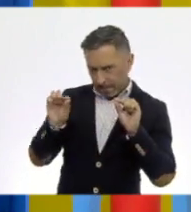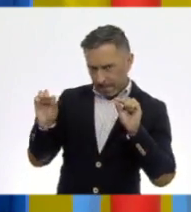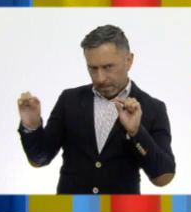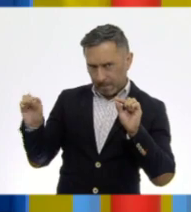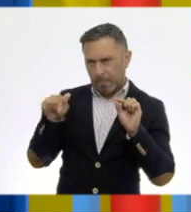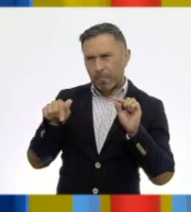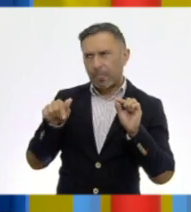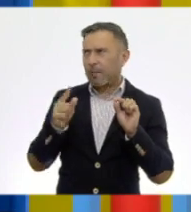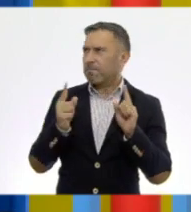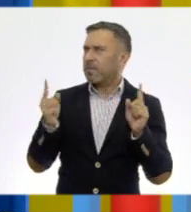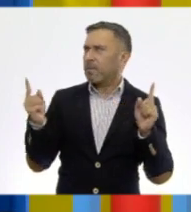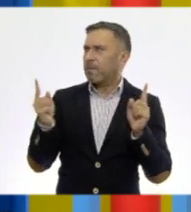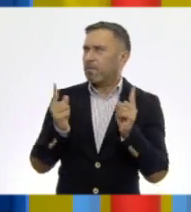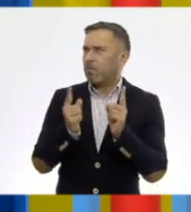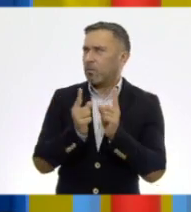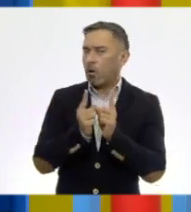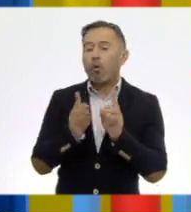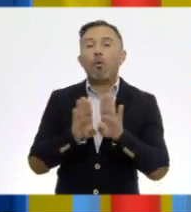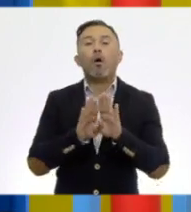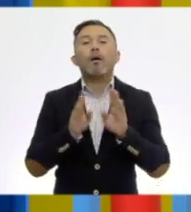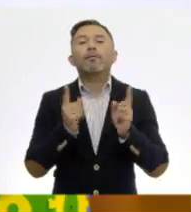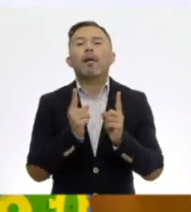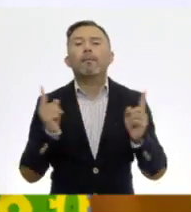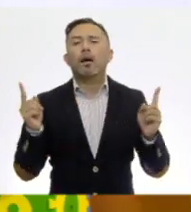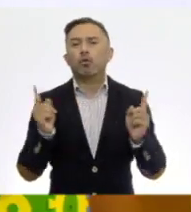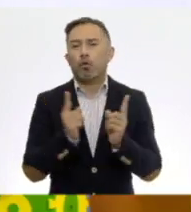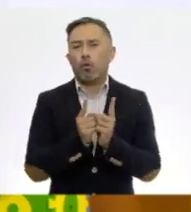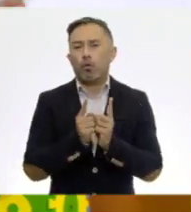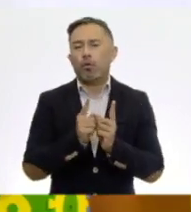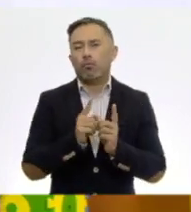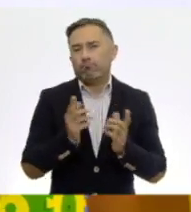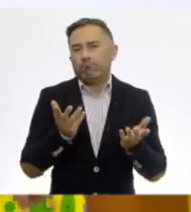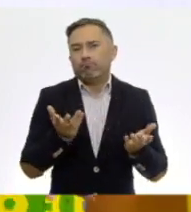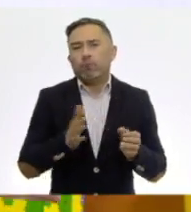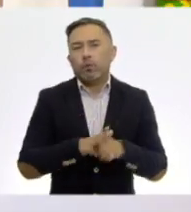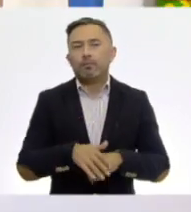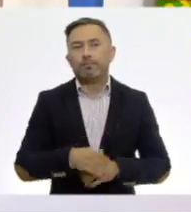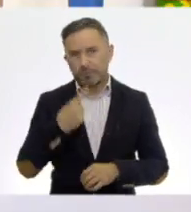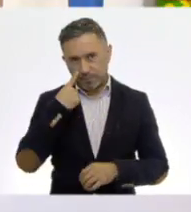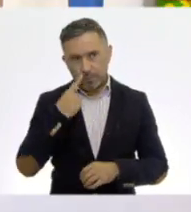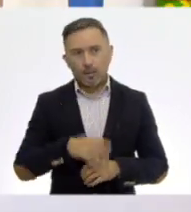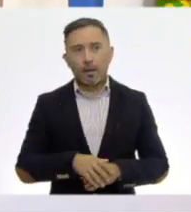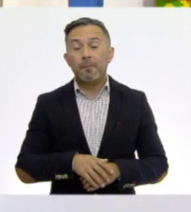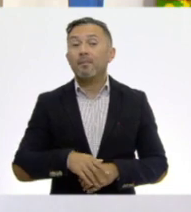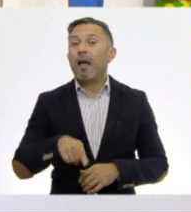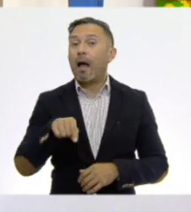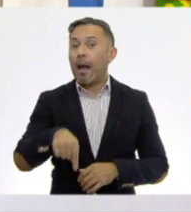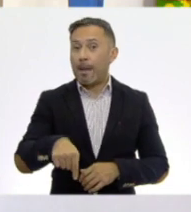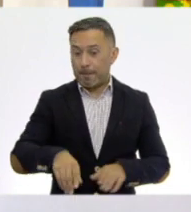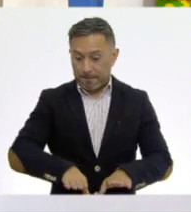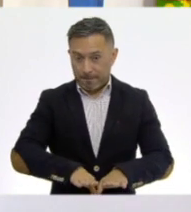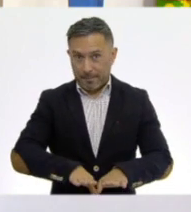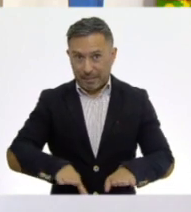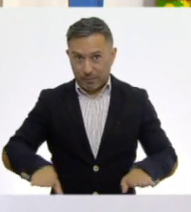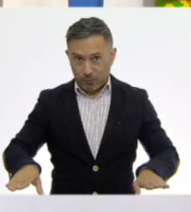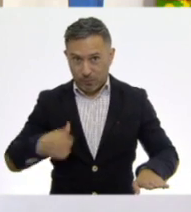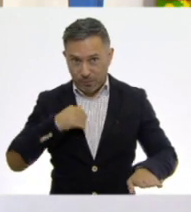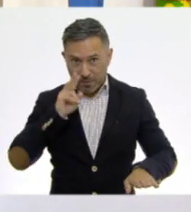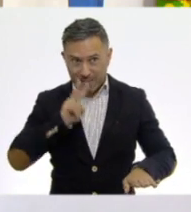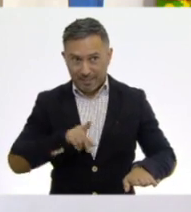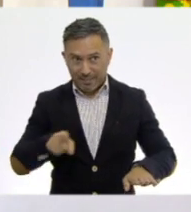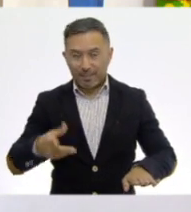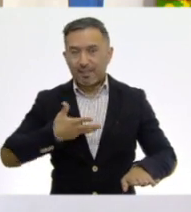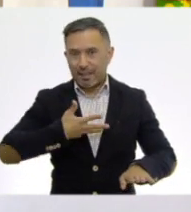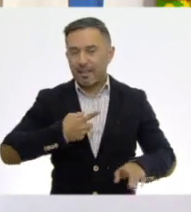línea. ¿Cuál es la longitud? El tamaño. Es el tamaño. Mira, aquí en el piso tengo algunas figuras